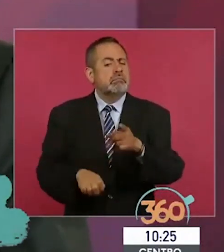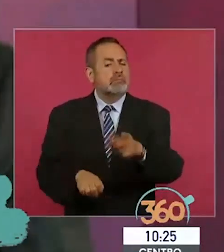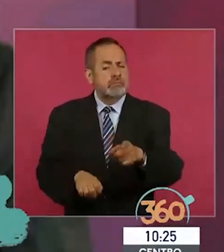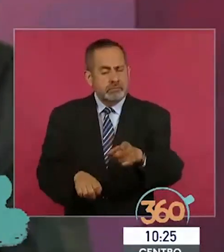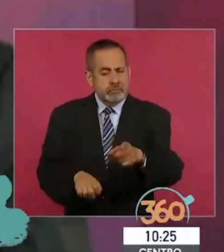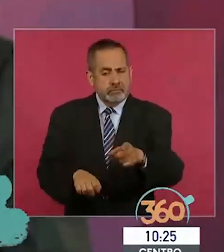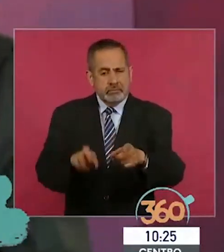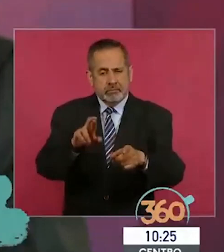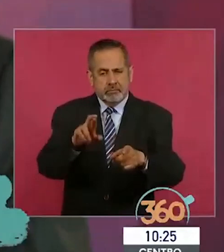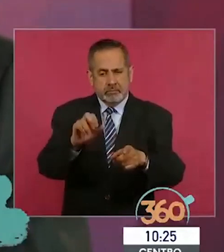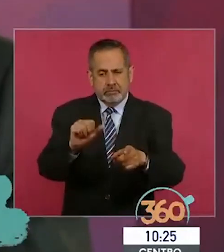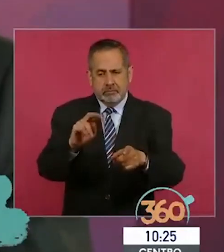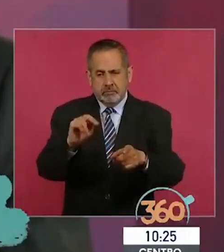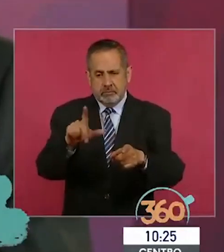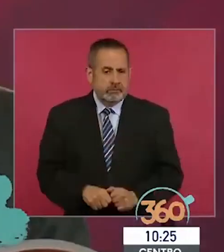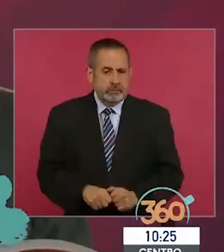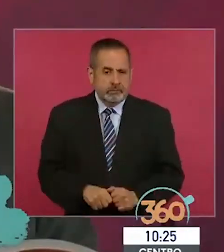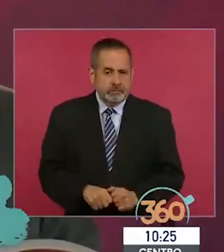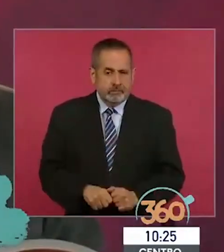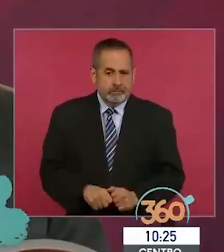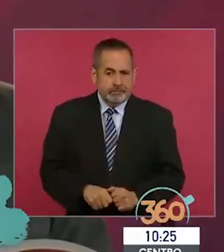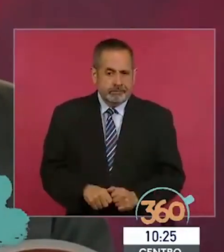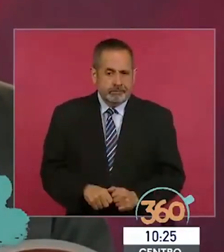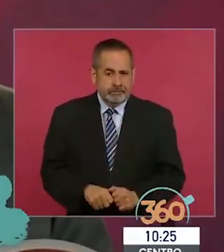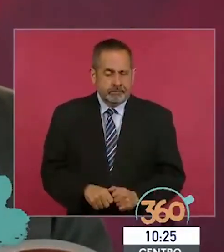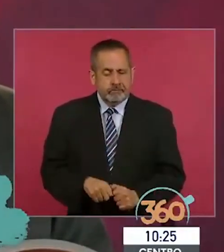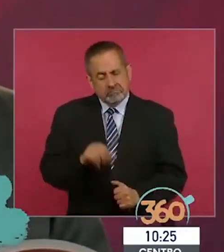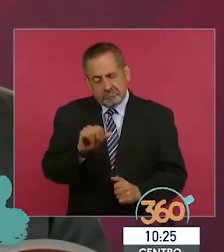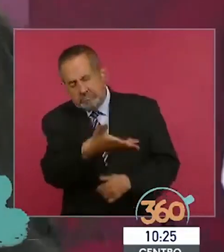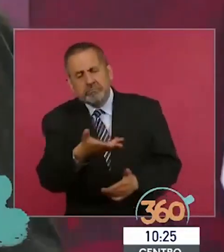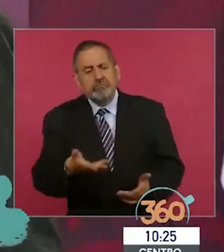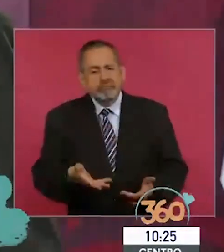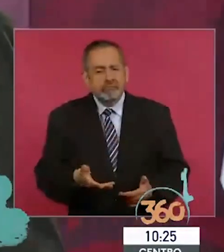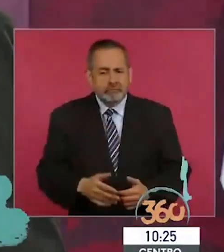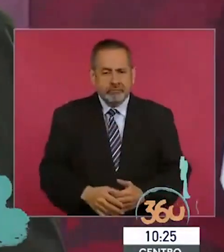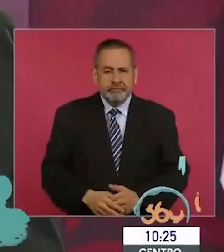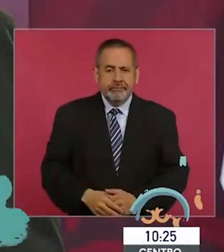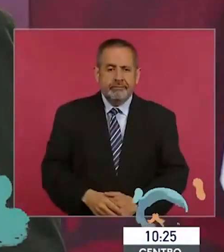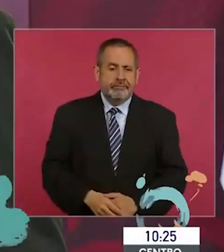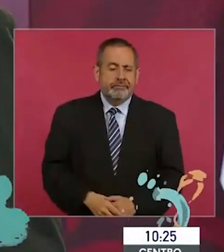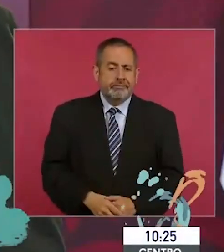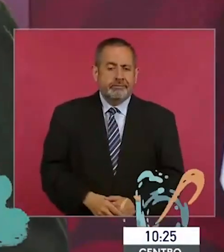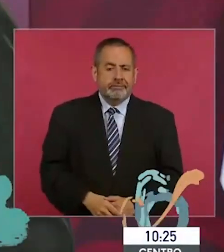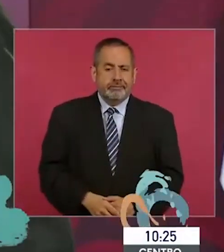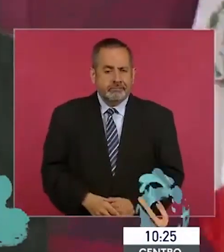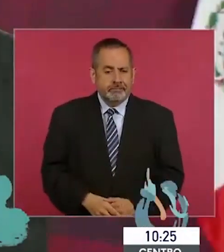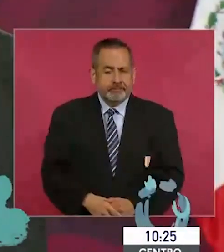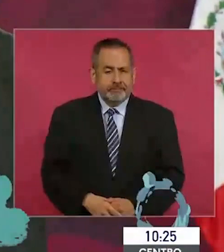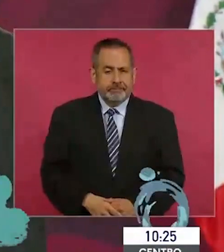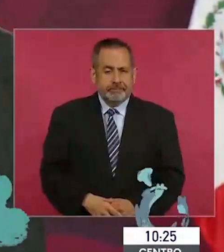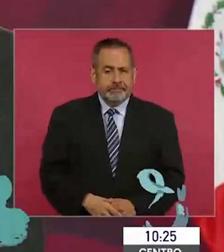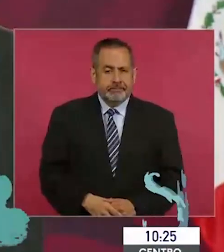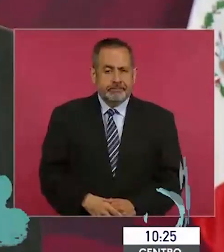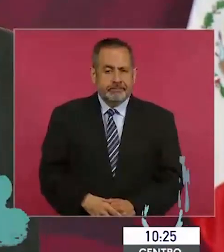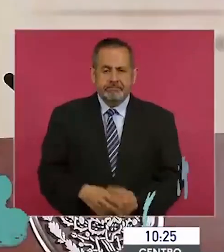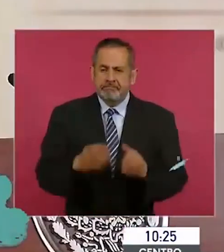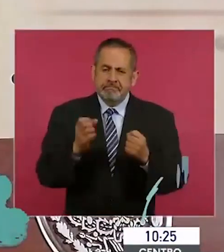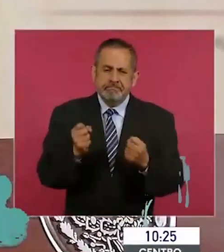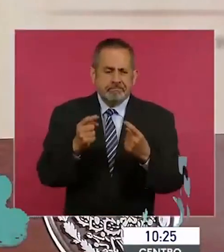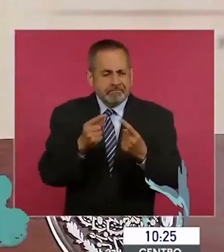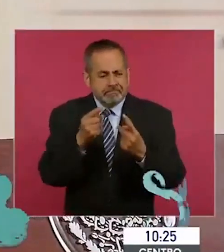de Raúl Salinas y otros Hay